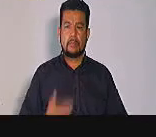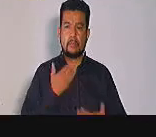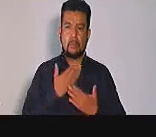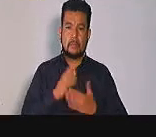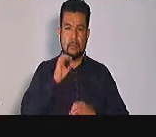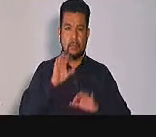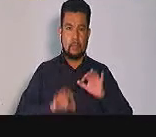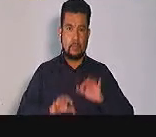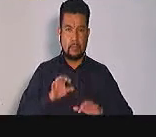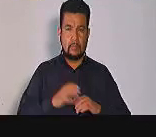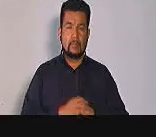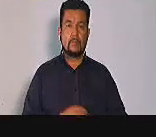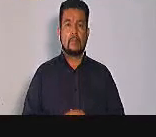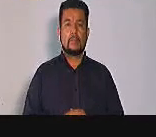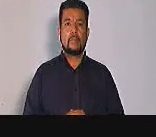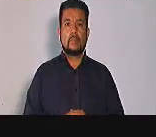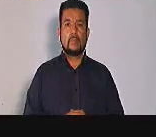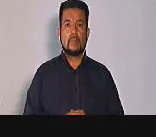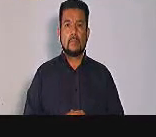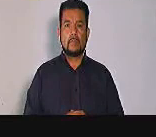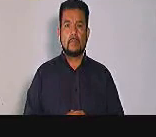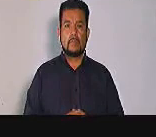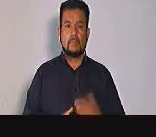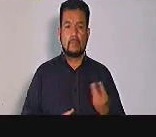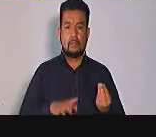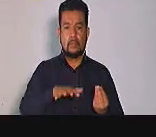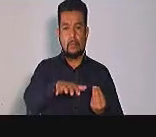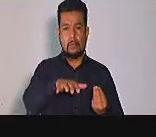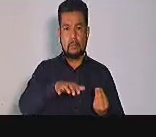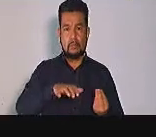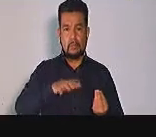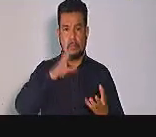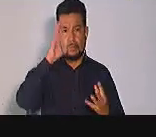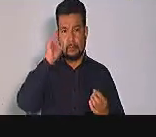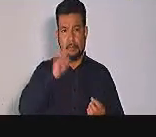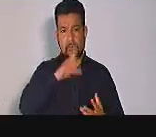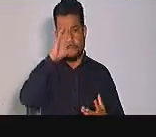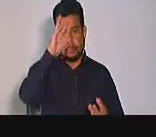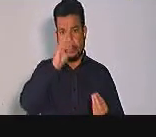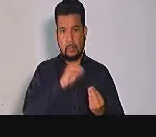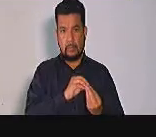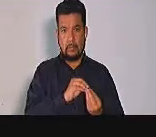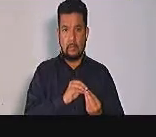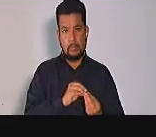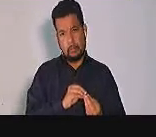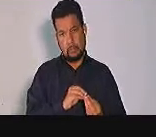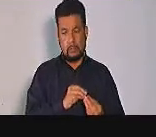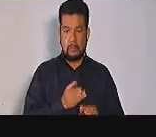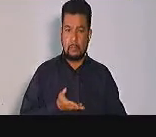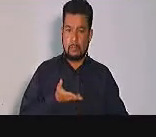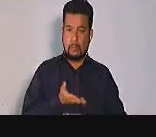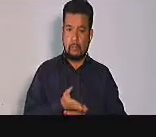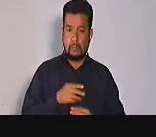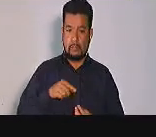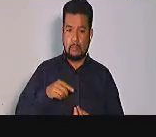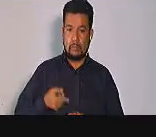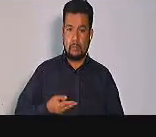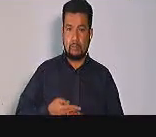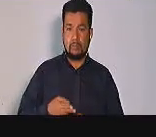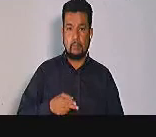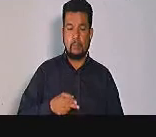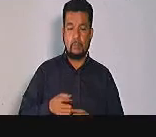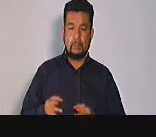Gracias, señor secretario. Se somete a consideración de la plenaria la proposición de aplazar para la próxima